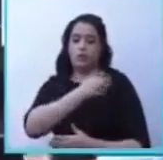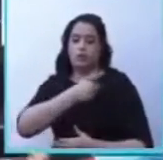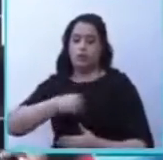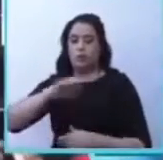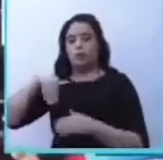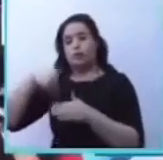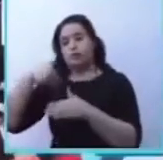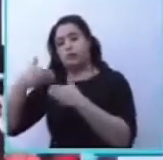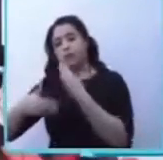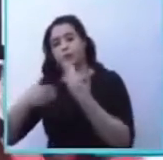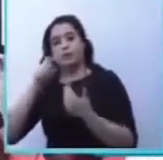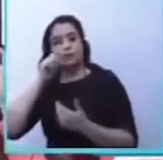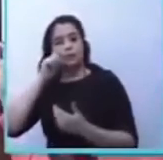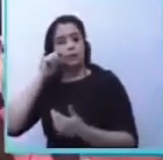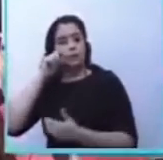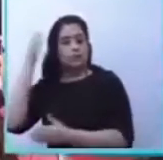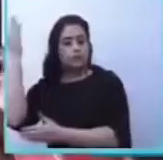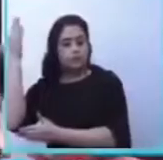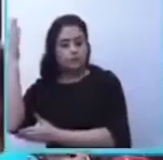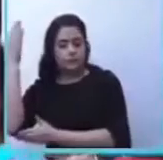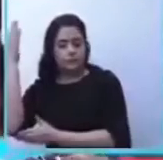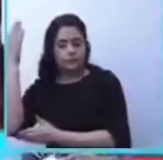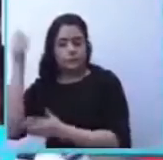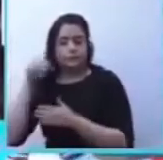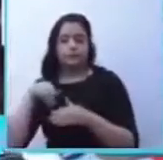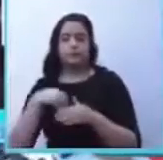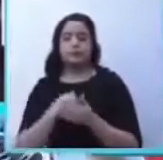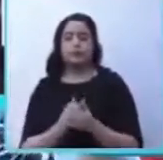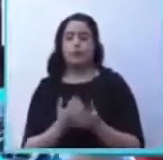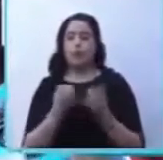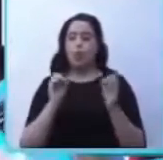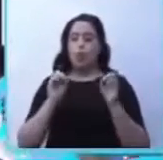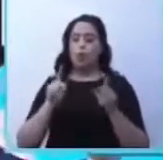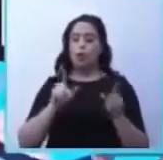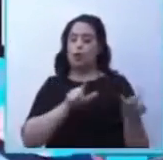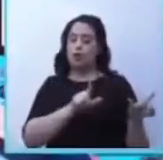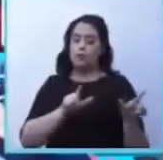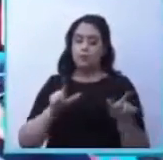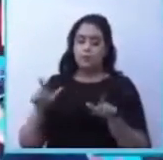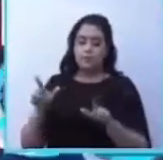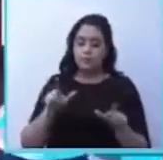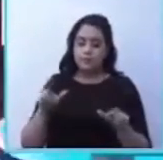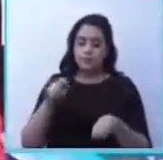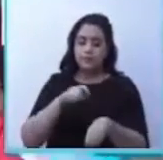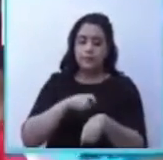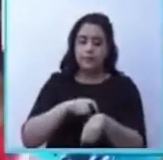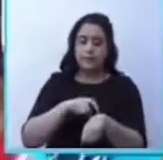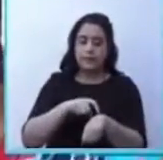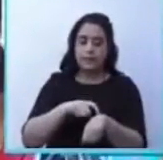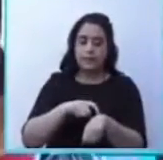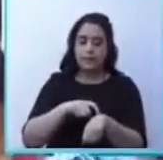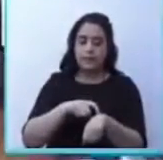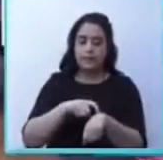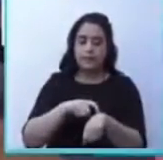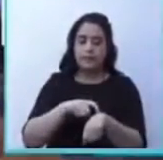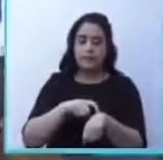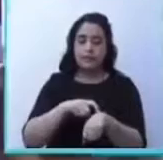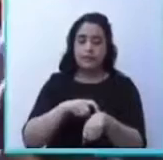Han tenido que pasar 200 años desde que se